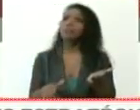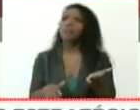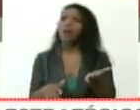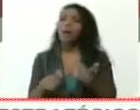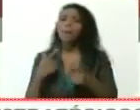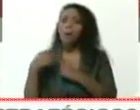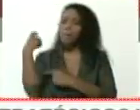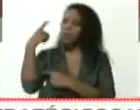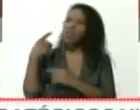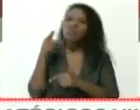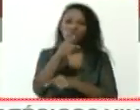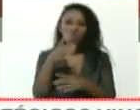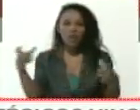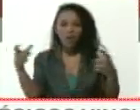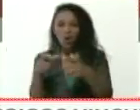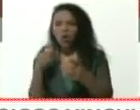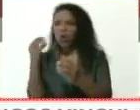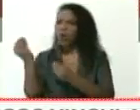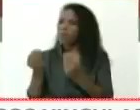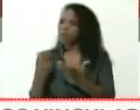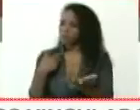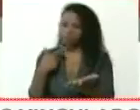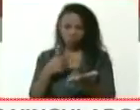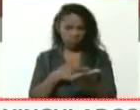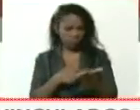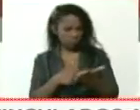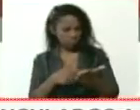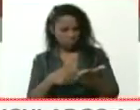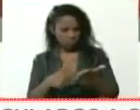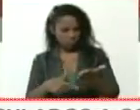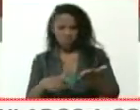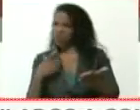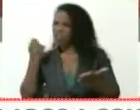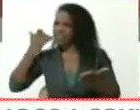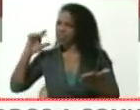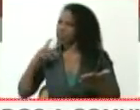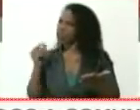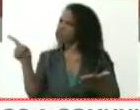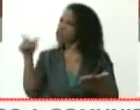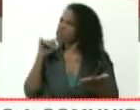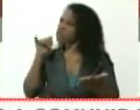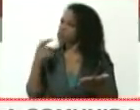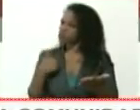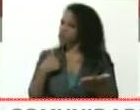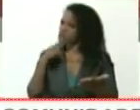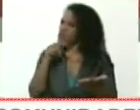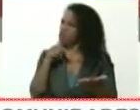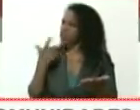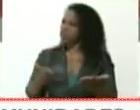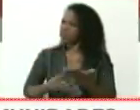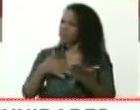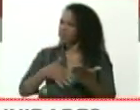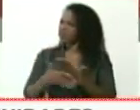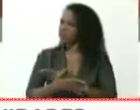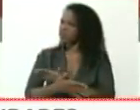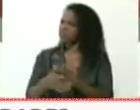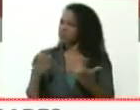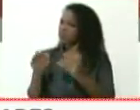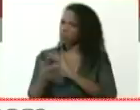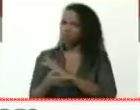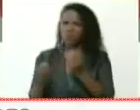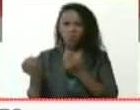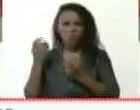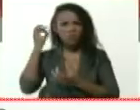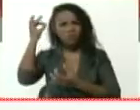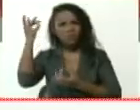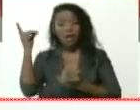cuándo es su reunión con el señor Nasrallah? Decía, no, creo que no me voy a reunir, ustedes tienen información que yo no tengo. No, sí, y bueno, fíjense,